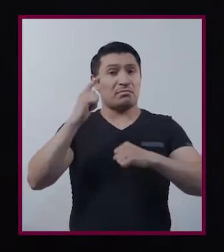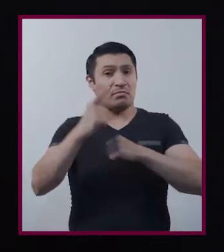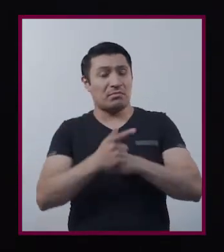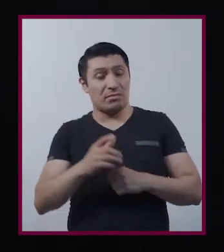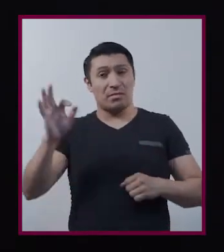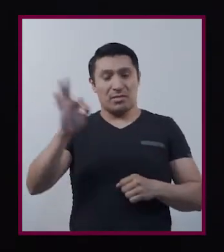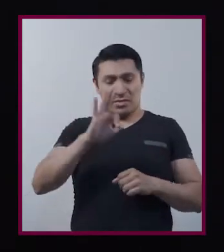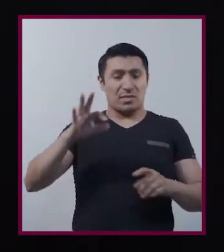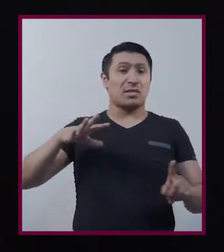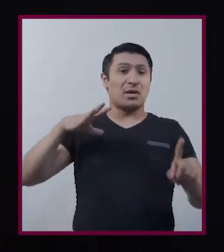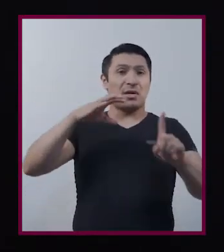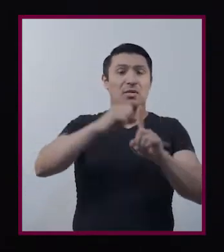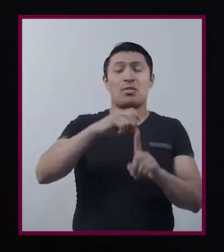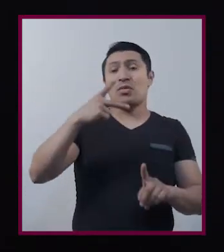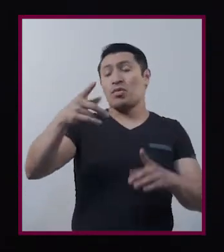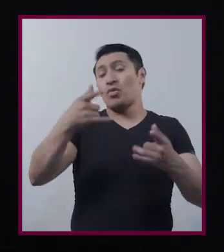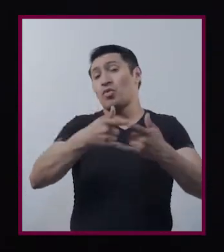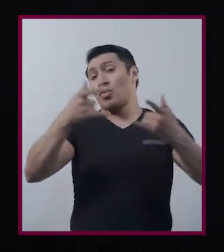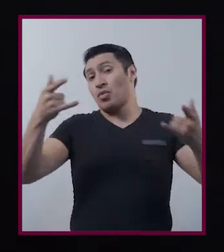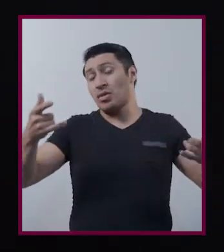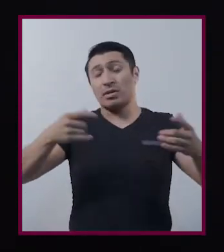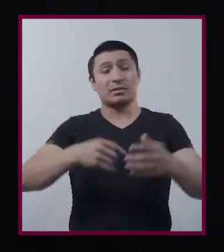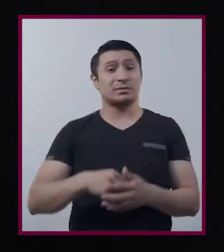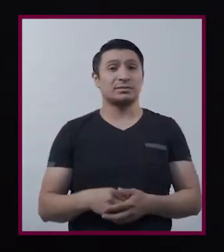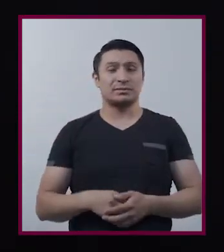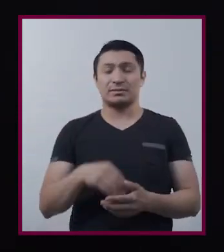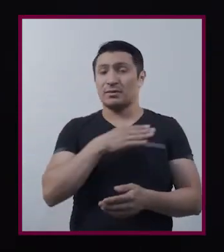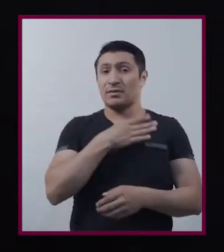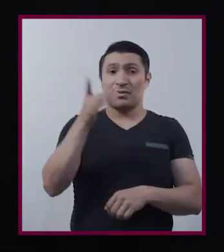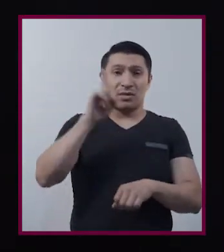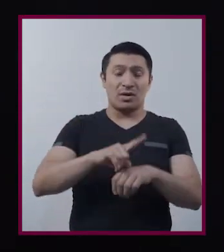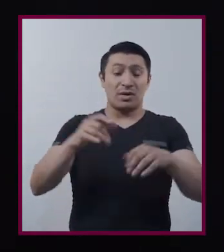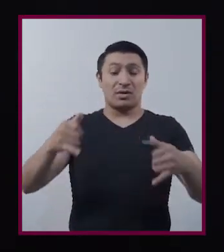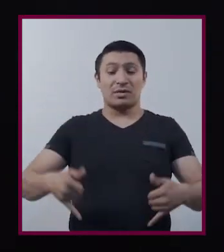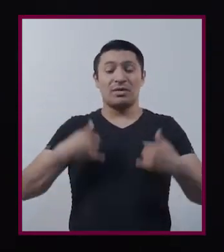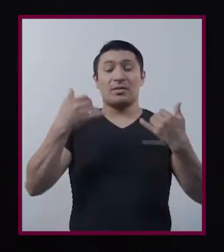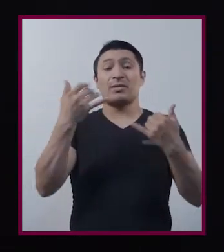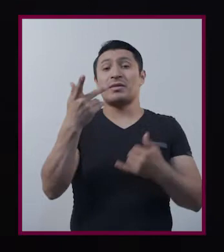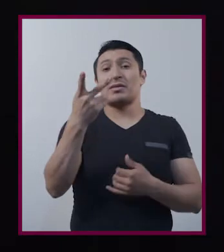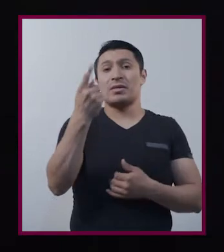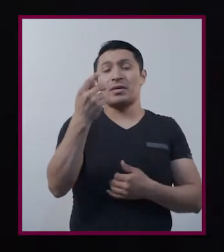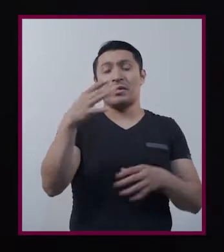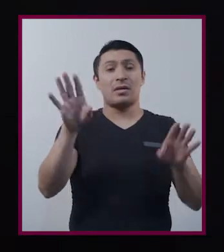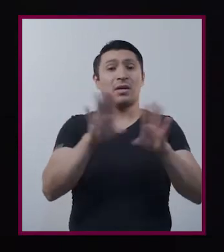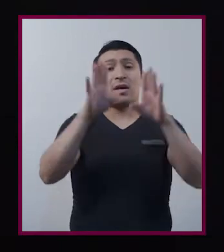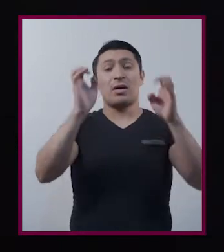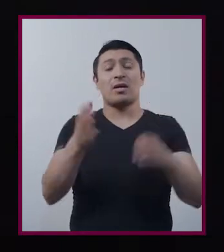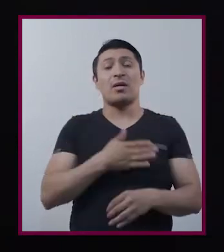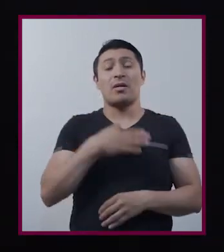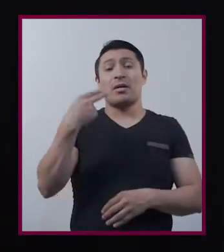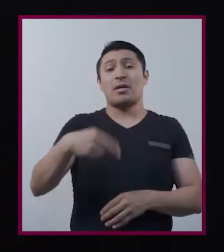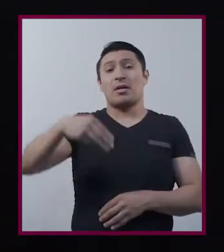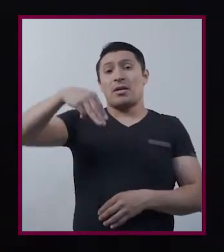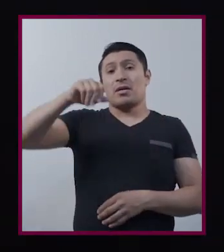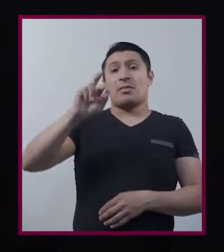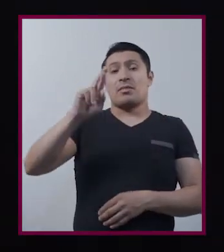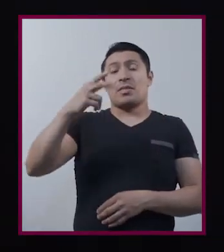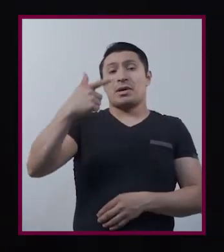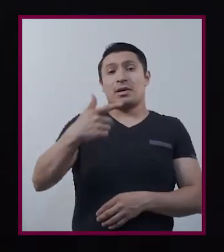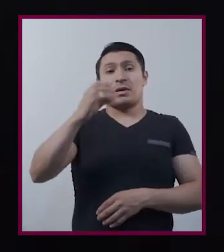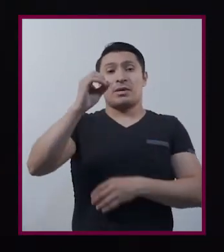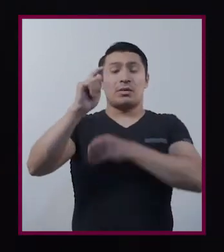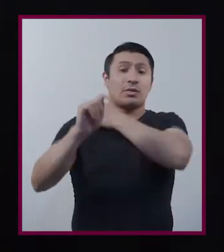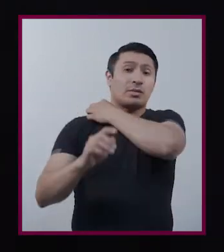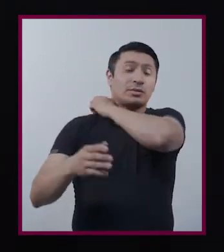pensar. Algo que sí logra del Paso con su narrativa. Buen día, jóvenes en TV, ¿cómo les va? Yo soy Margot